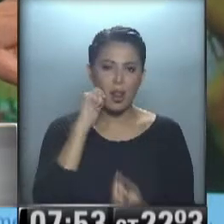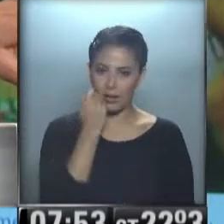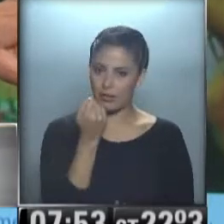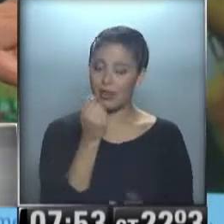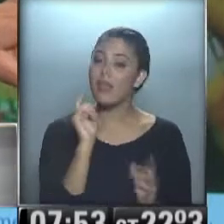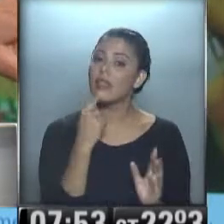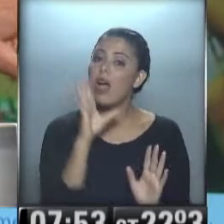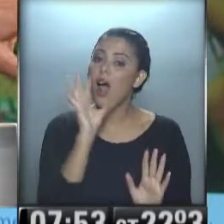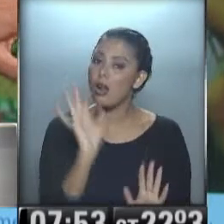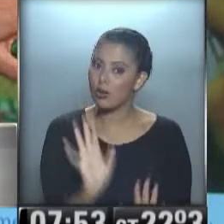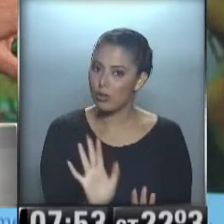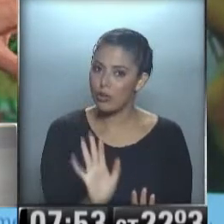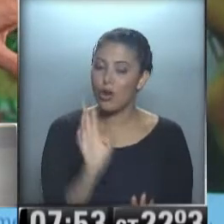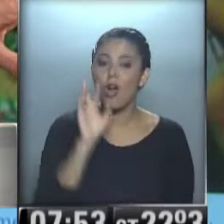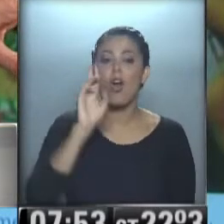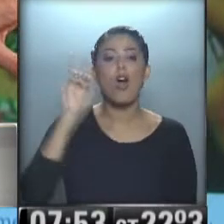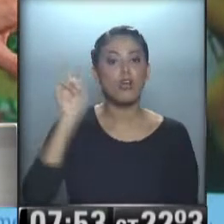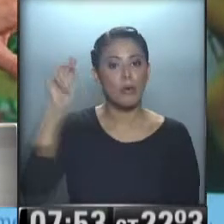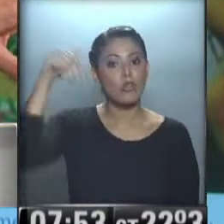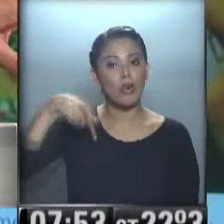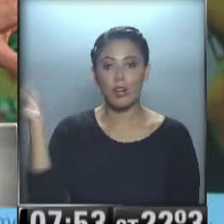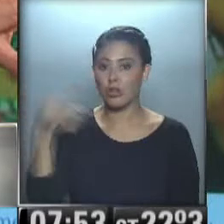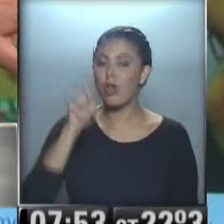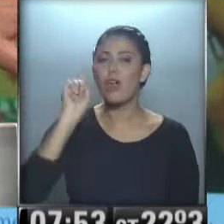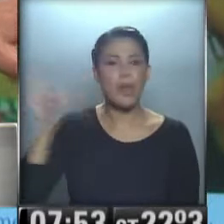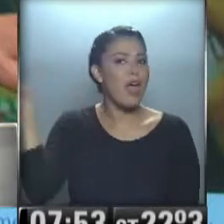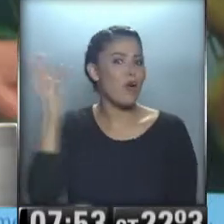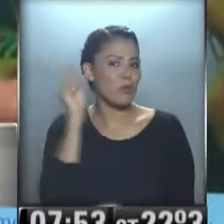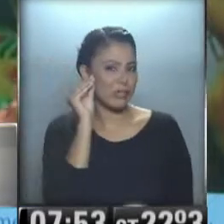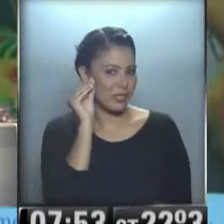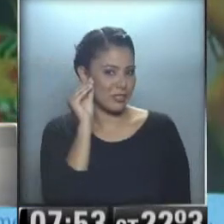una cosa, Roberto no está ahora aquí, pero te está escuchando,